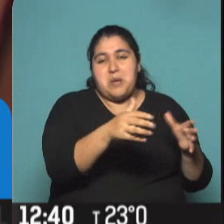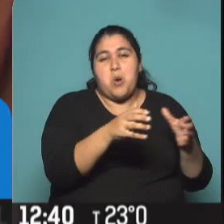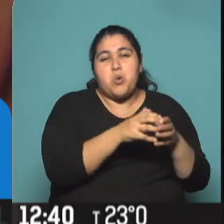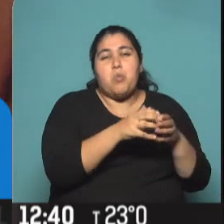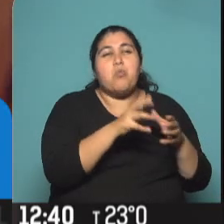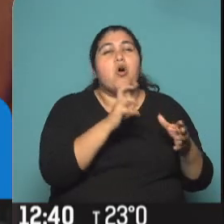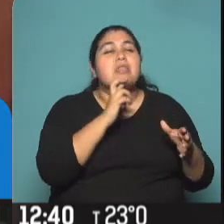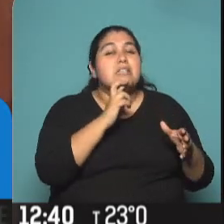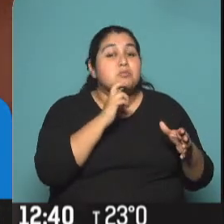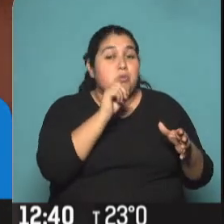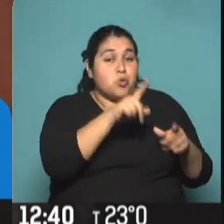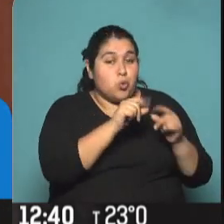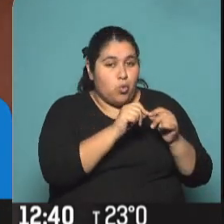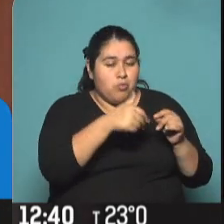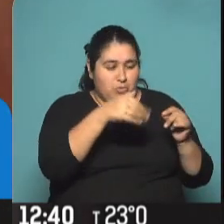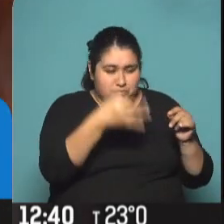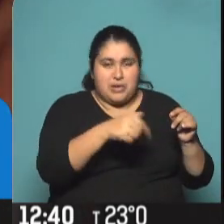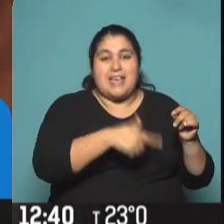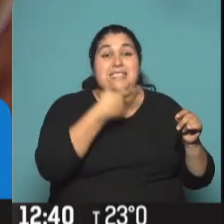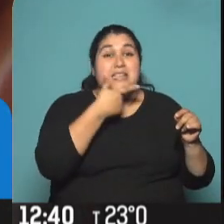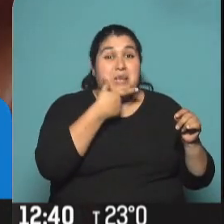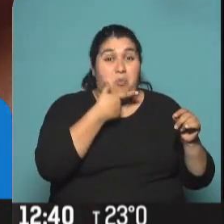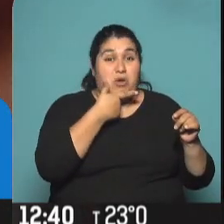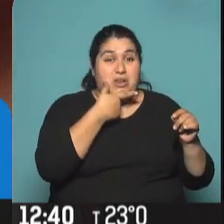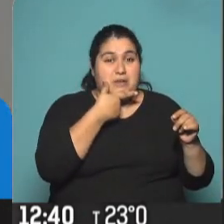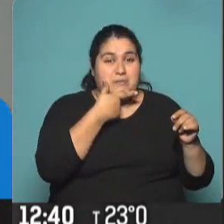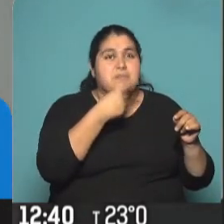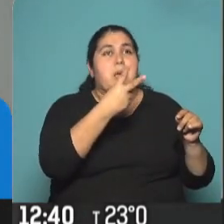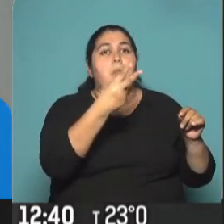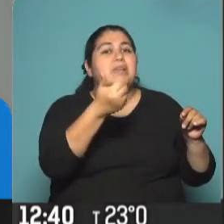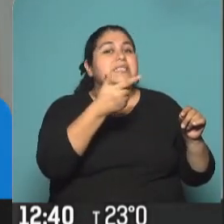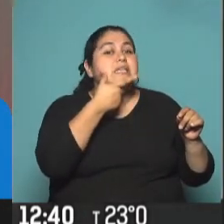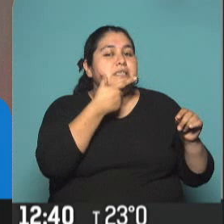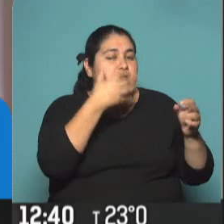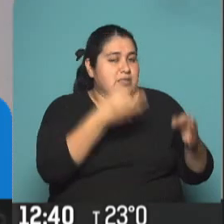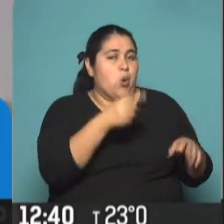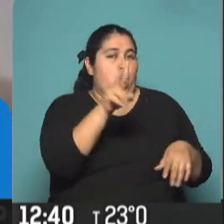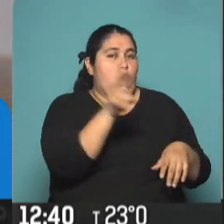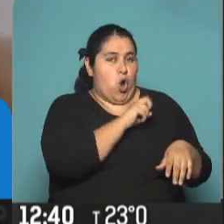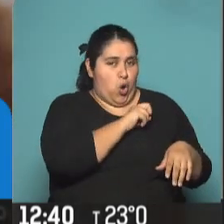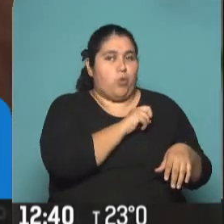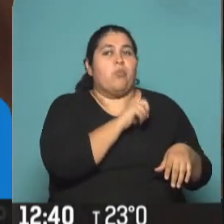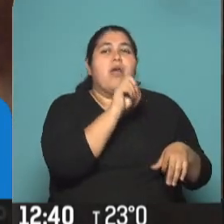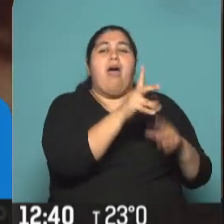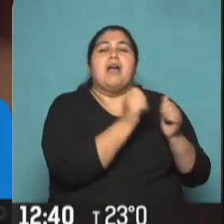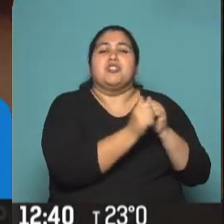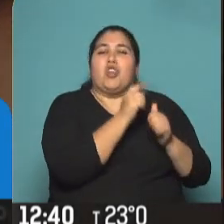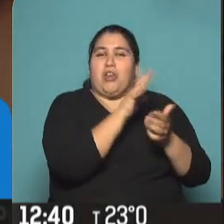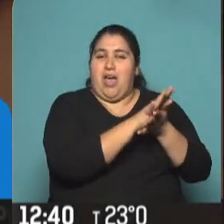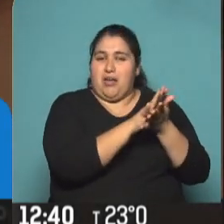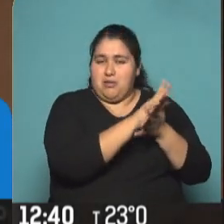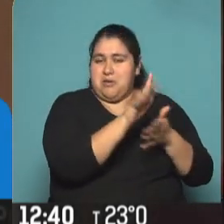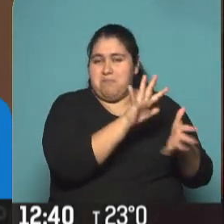19 que es el mes de septiembre que es el 26 de septiembre vas a estar cobrando nuevamente a la reparación histórica que es